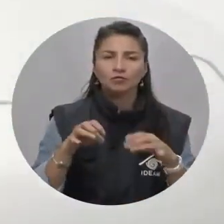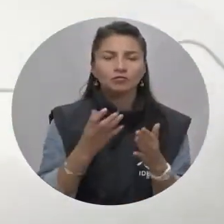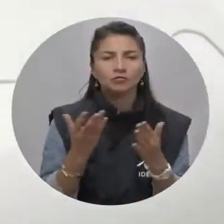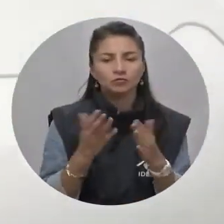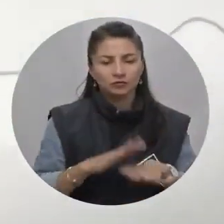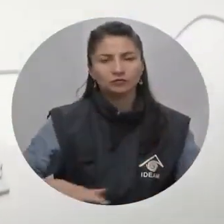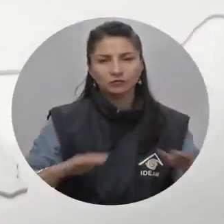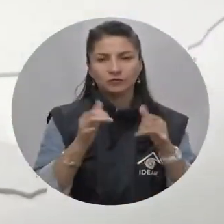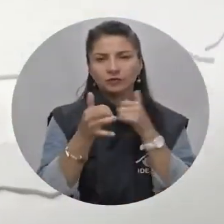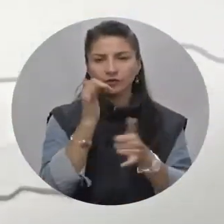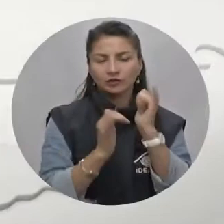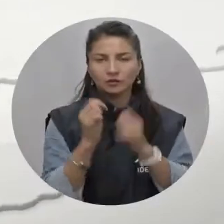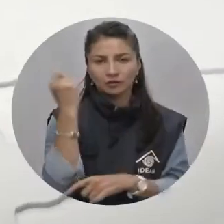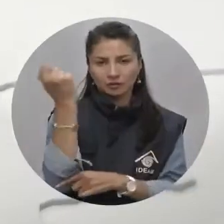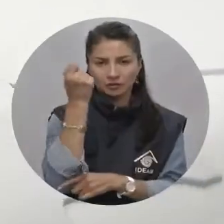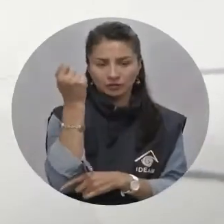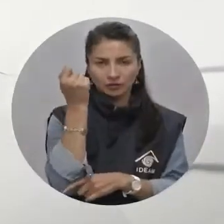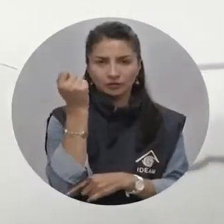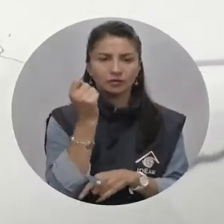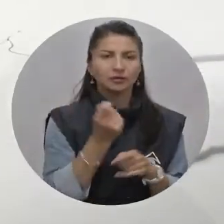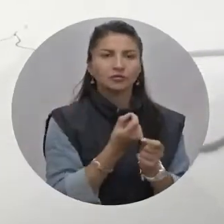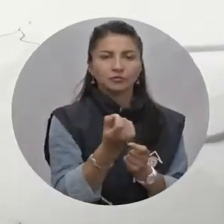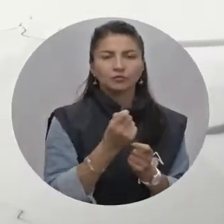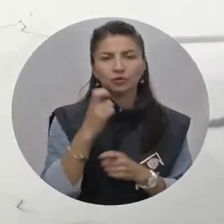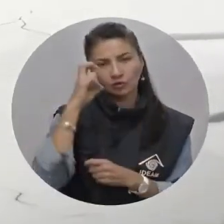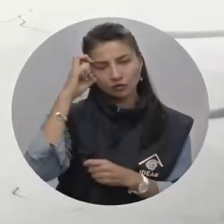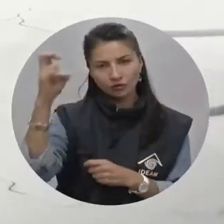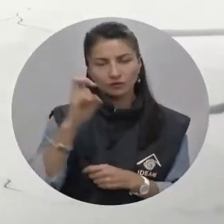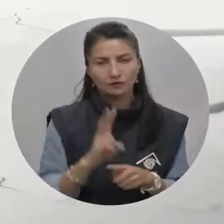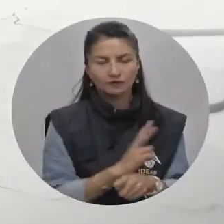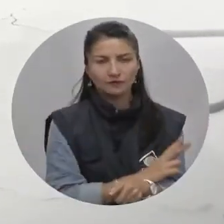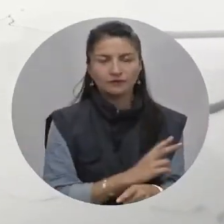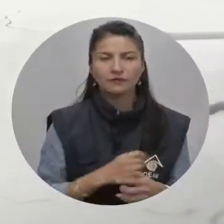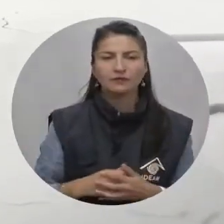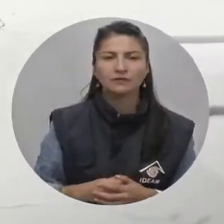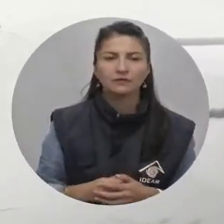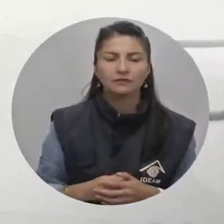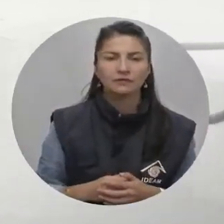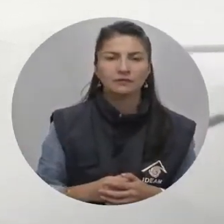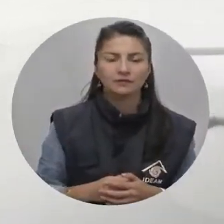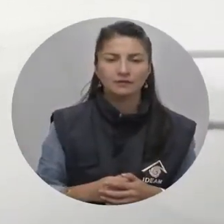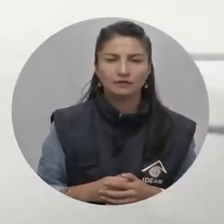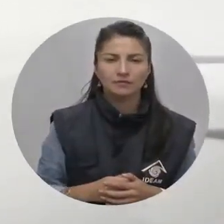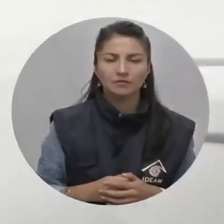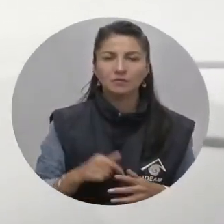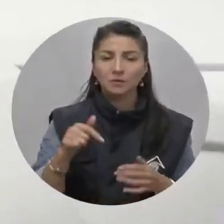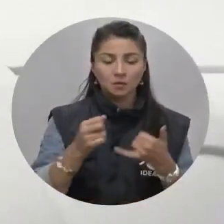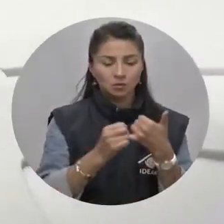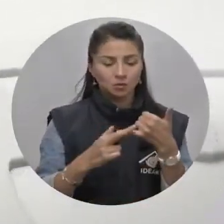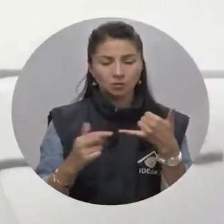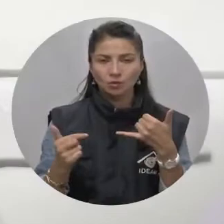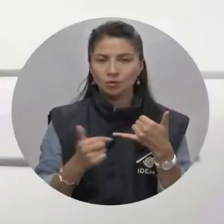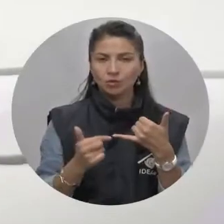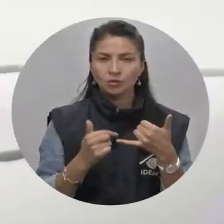Para la Orinoquía tenemos lluvias localizadas en el piedemonte del Casanare y del Meta y en sectores del norte de Vichada.